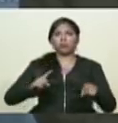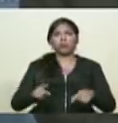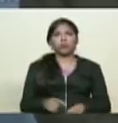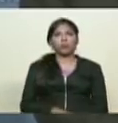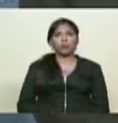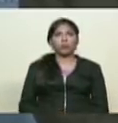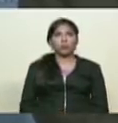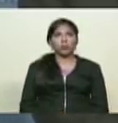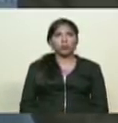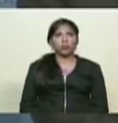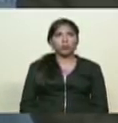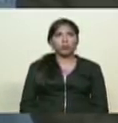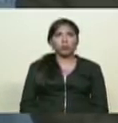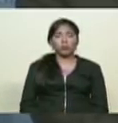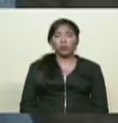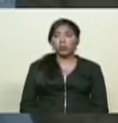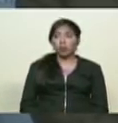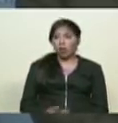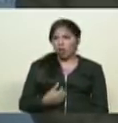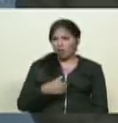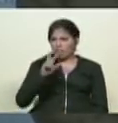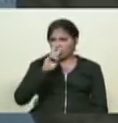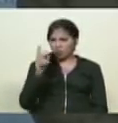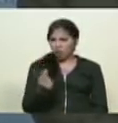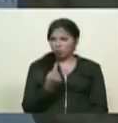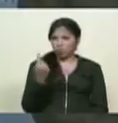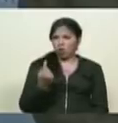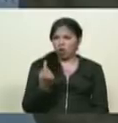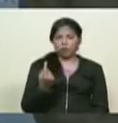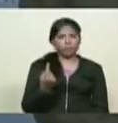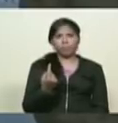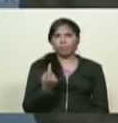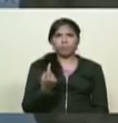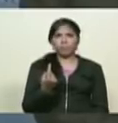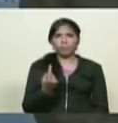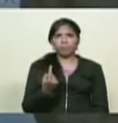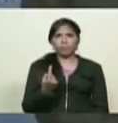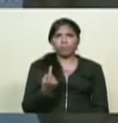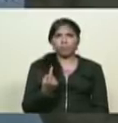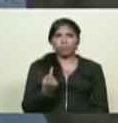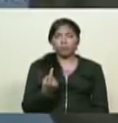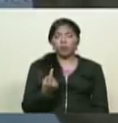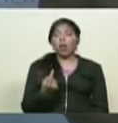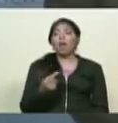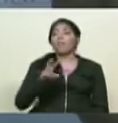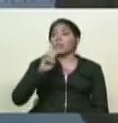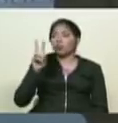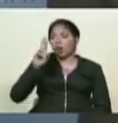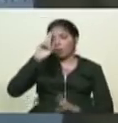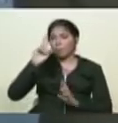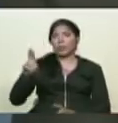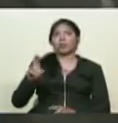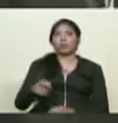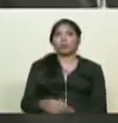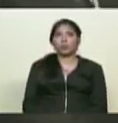no estamos solos venezuela se respeta muchas gracias